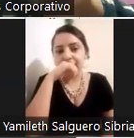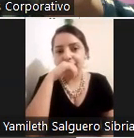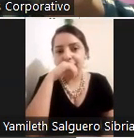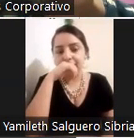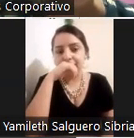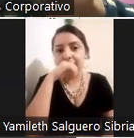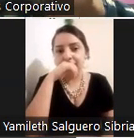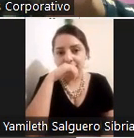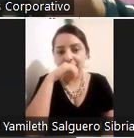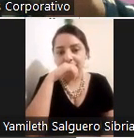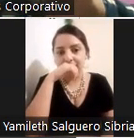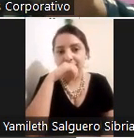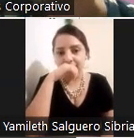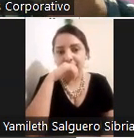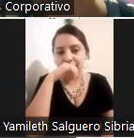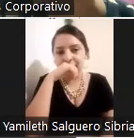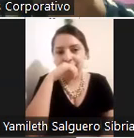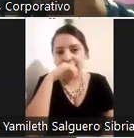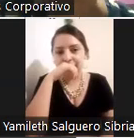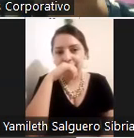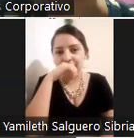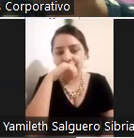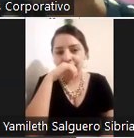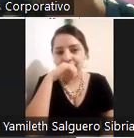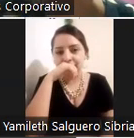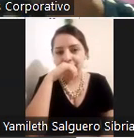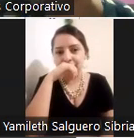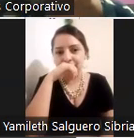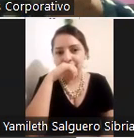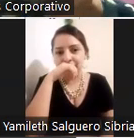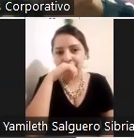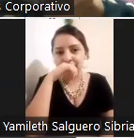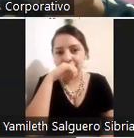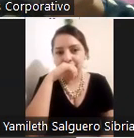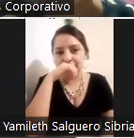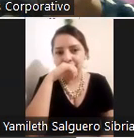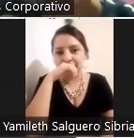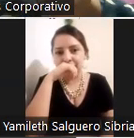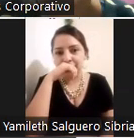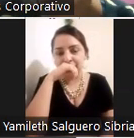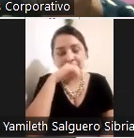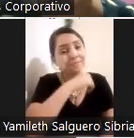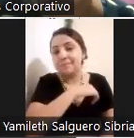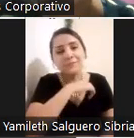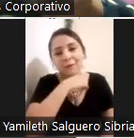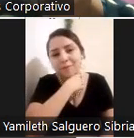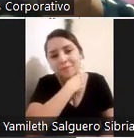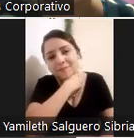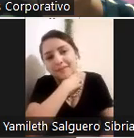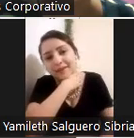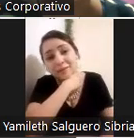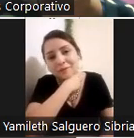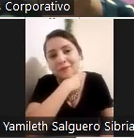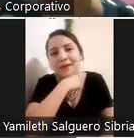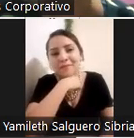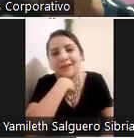el sitio web y cuando hicieron la reducción de tamaño no les afectó la resolución de la imagen no